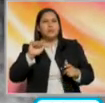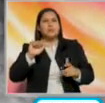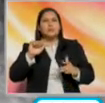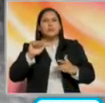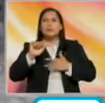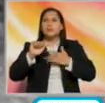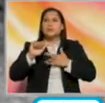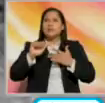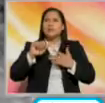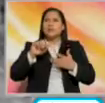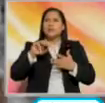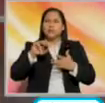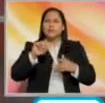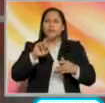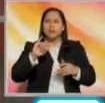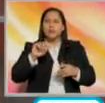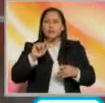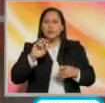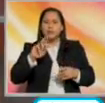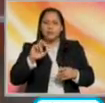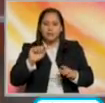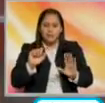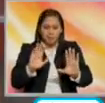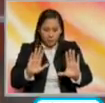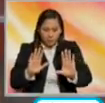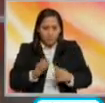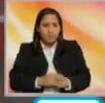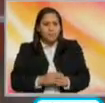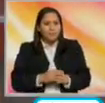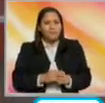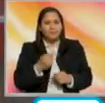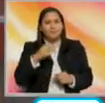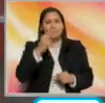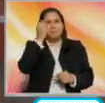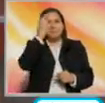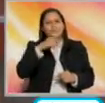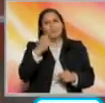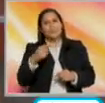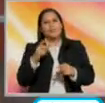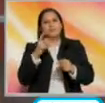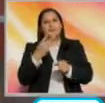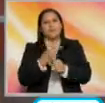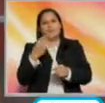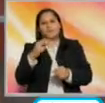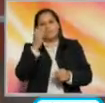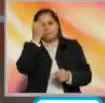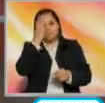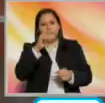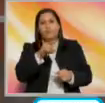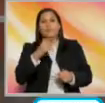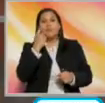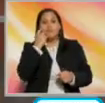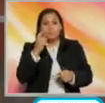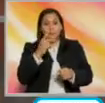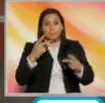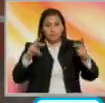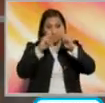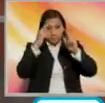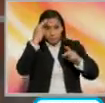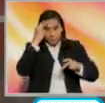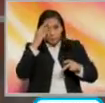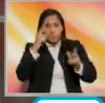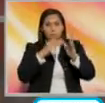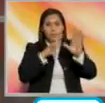María Teresa. María Teresa. María Teresa, se me fue la Ya apellido nos en debes ese el- momento. nos debes Les el debo el apellido. apellido en ese momento. Pero bueno, a partir de este Palacio de Bellas Artes es